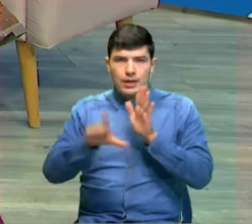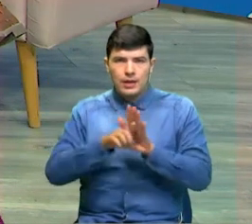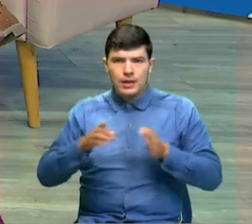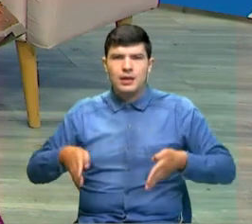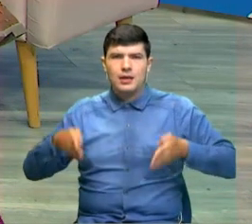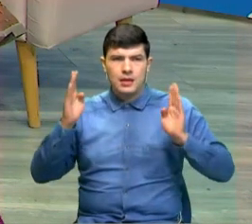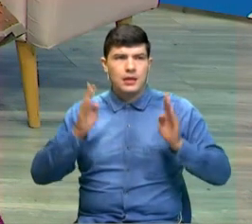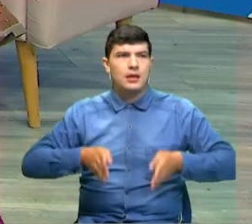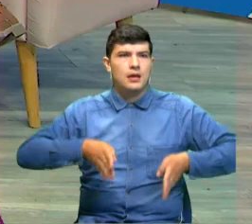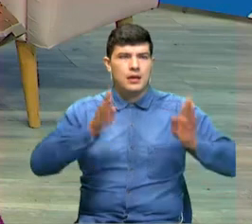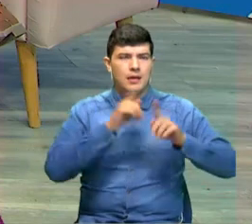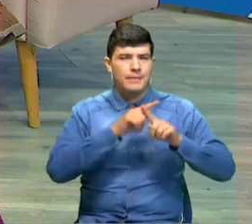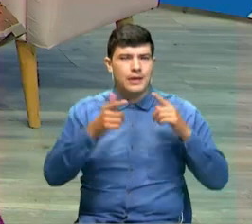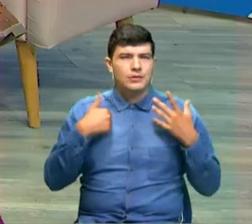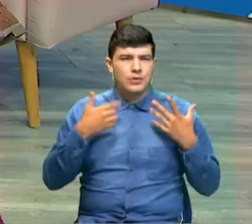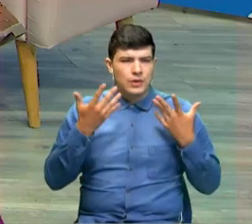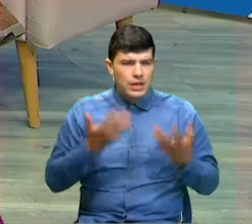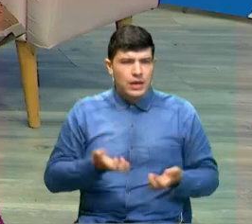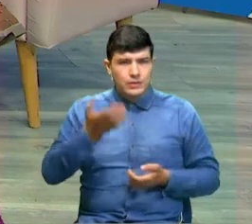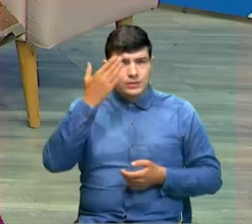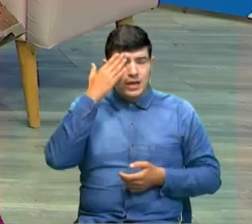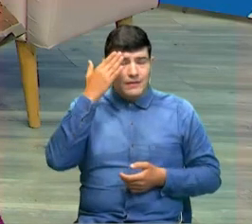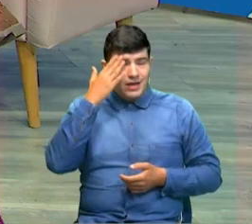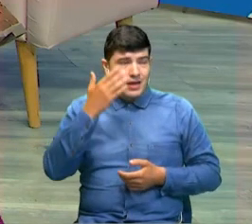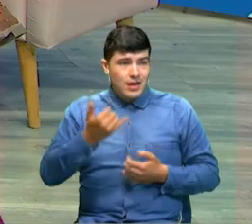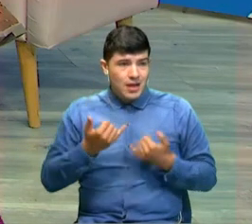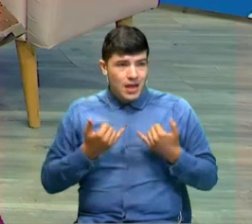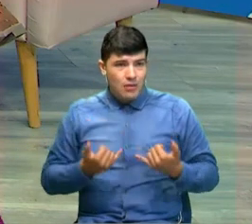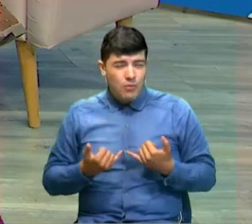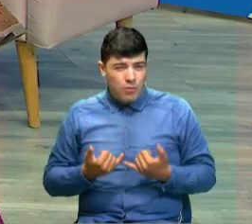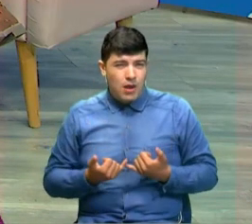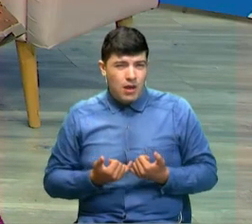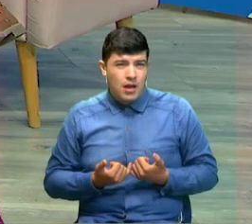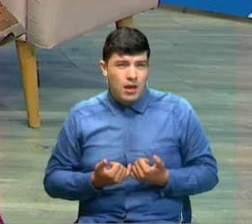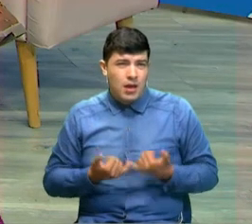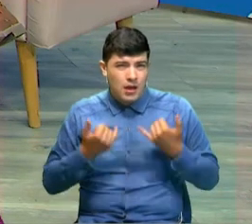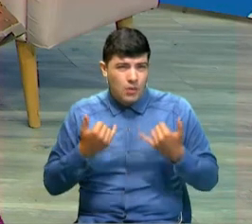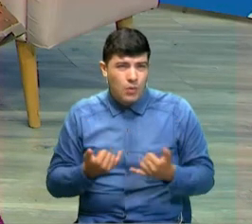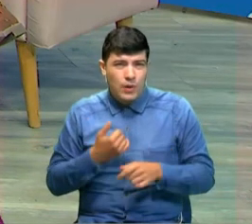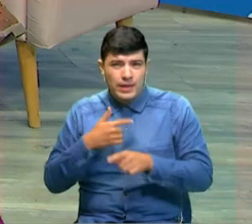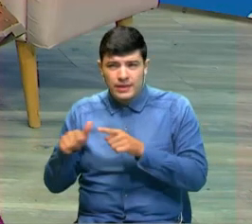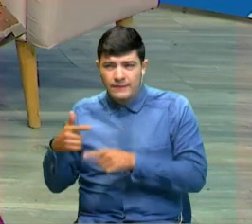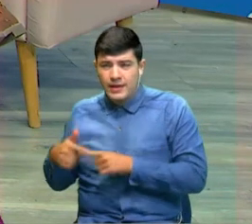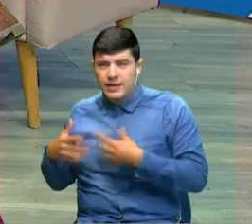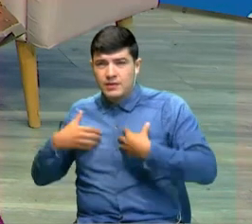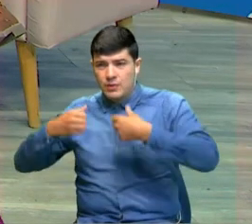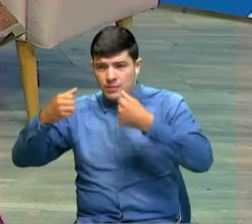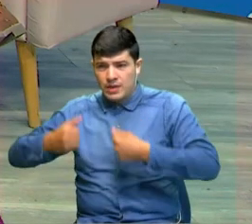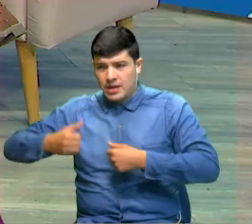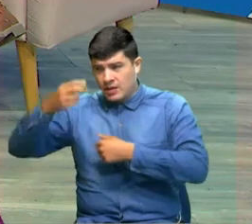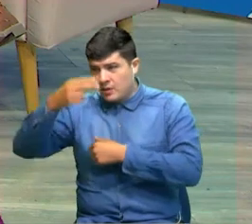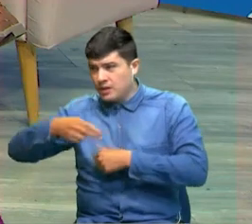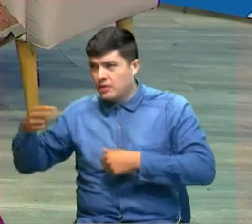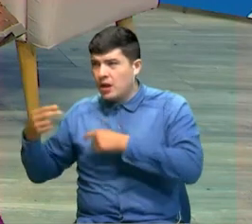edificios. Entonces quisiera saber si habiendo varias propiedades horizontales,